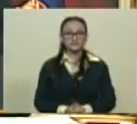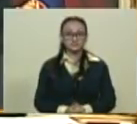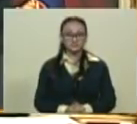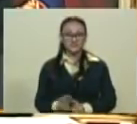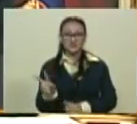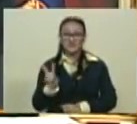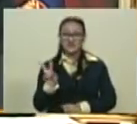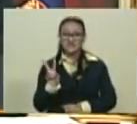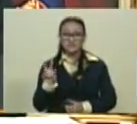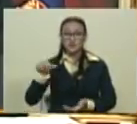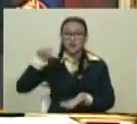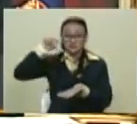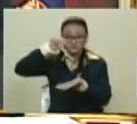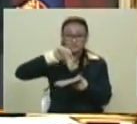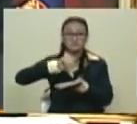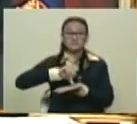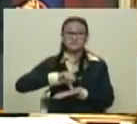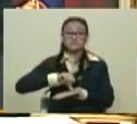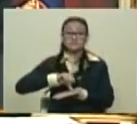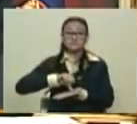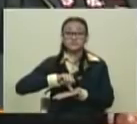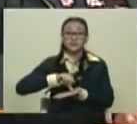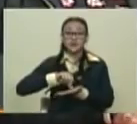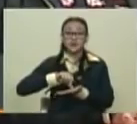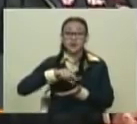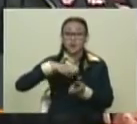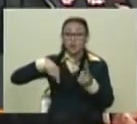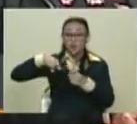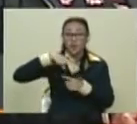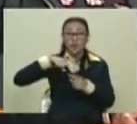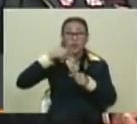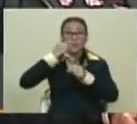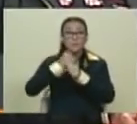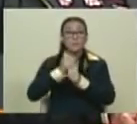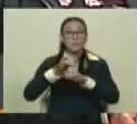Venezuela es centro de una gran operación mundial.